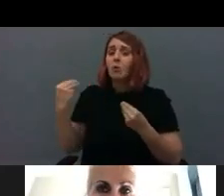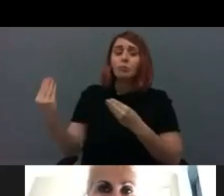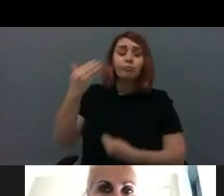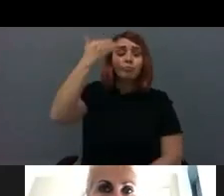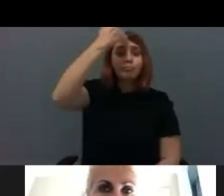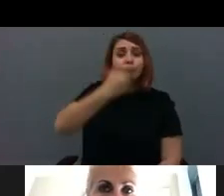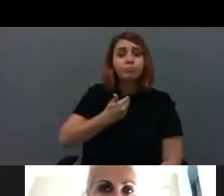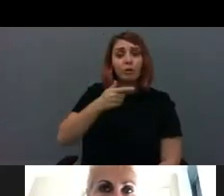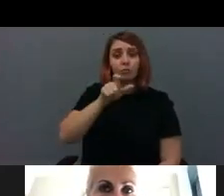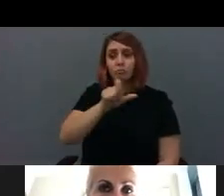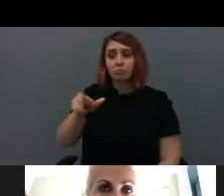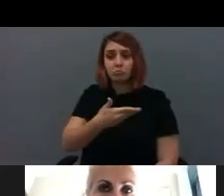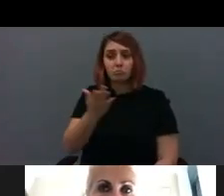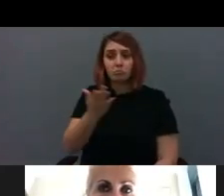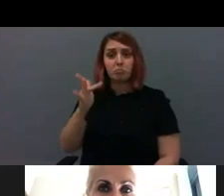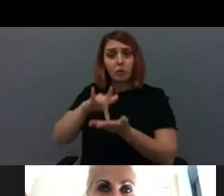cerebral